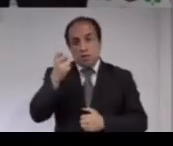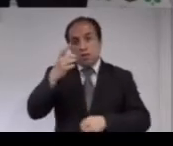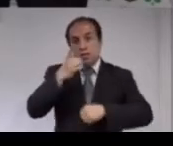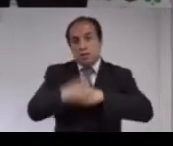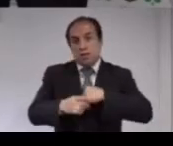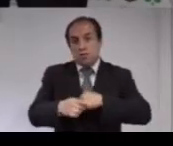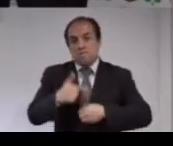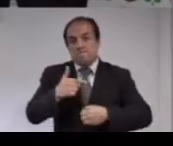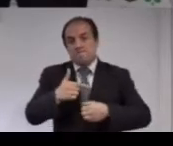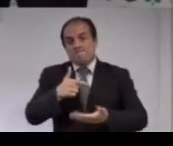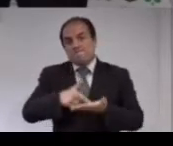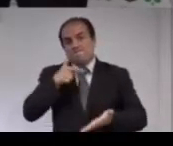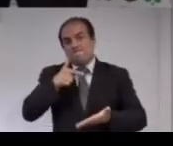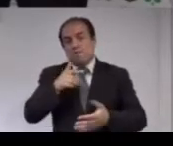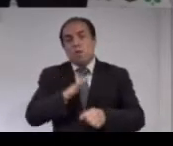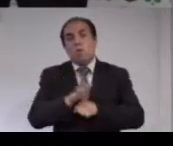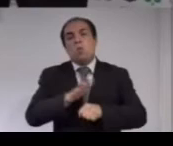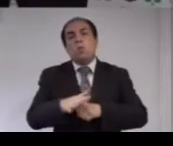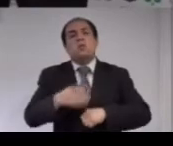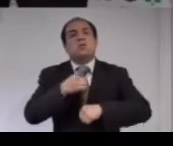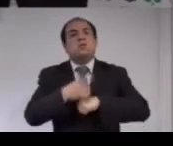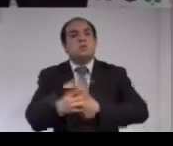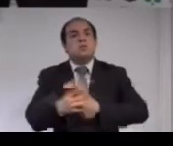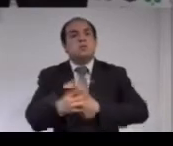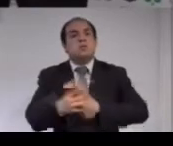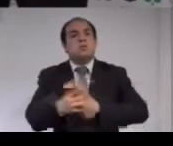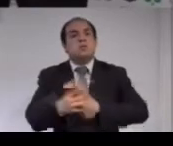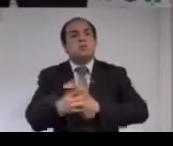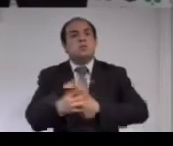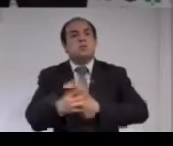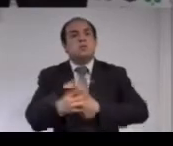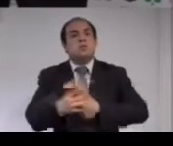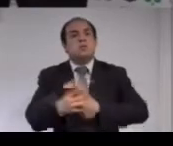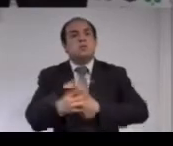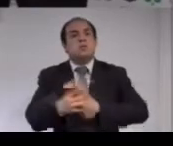son graves, qué tipo de lesiones son.